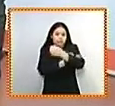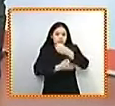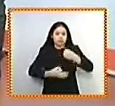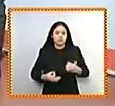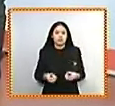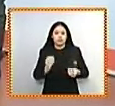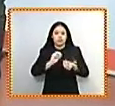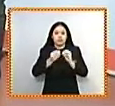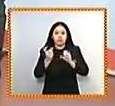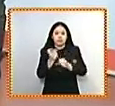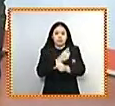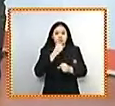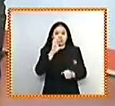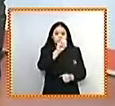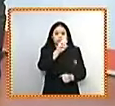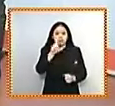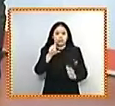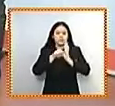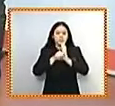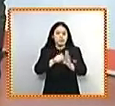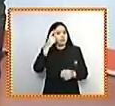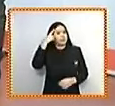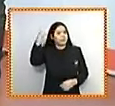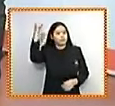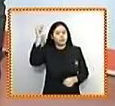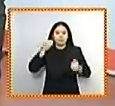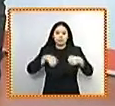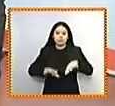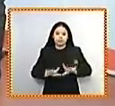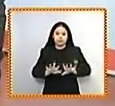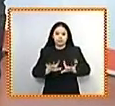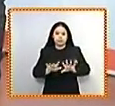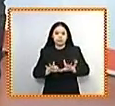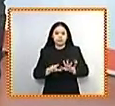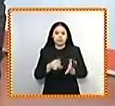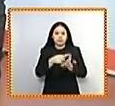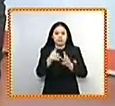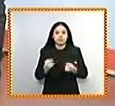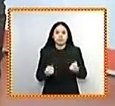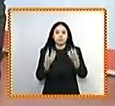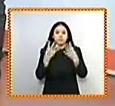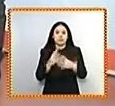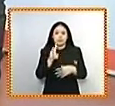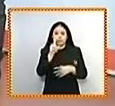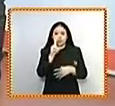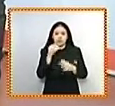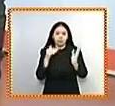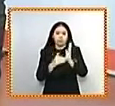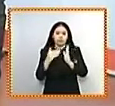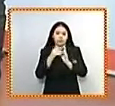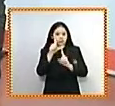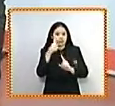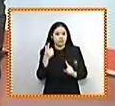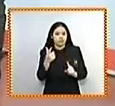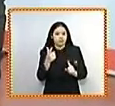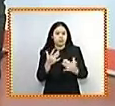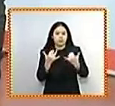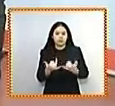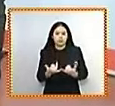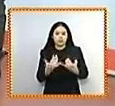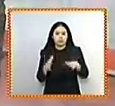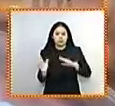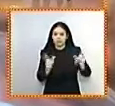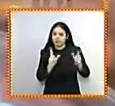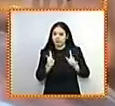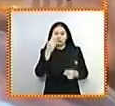el número afortunado fue el 01 con su símbolo de sueños pies, con el cual entregamos más de 1.000.000 de lempiras. Ahora sí, preparados,